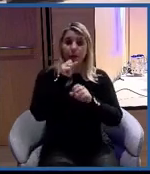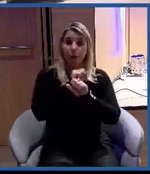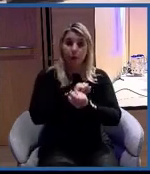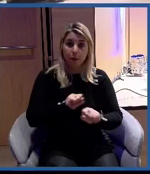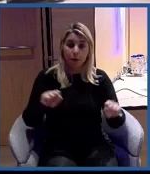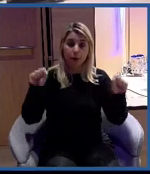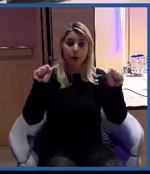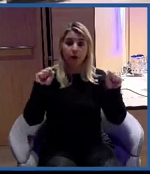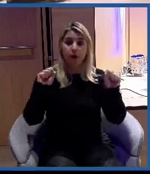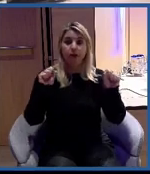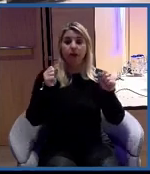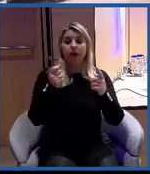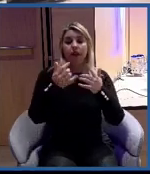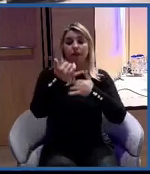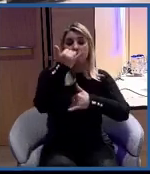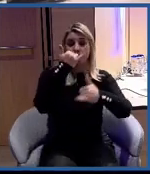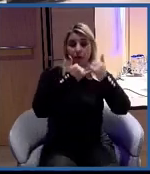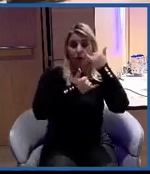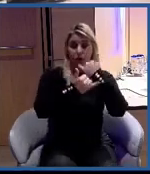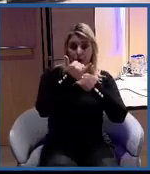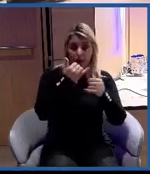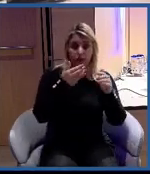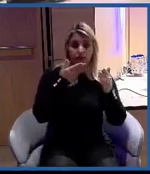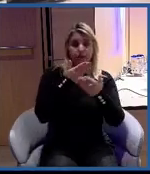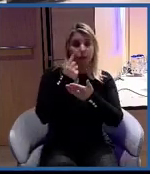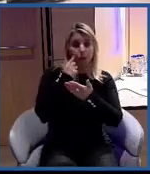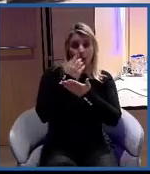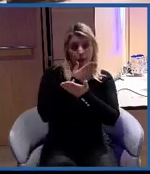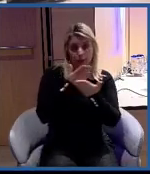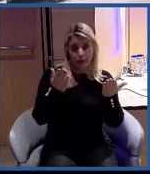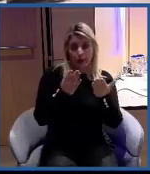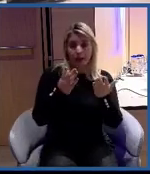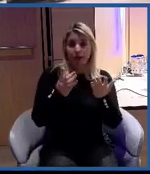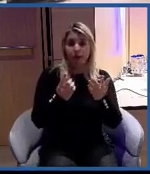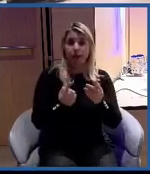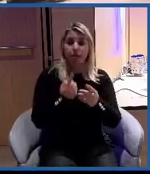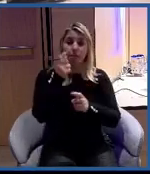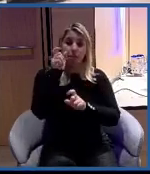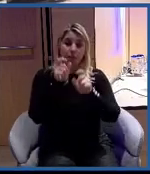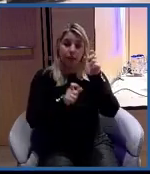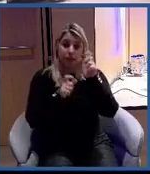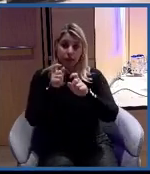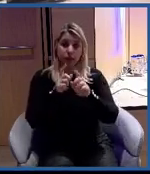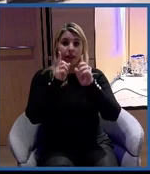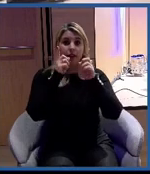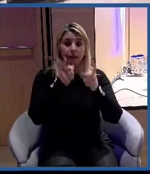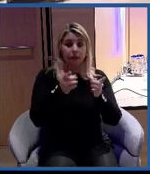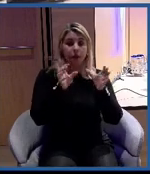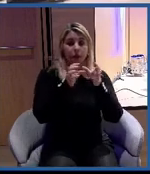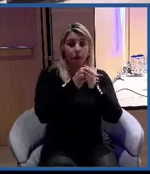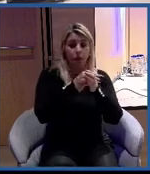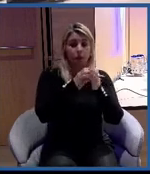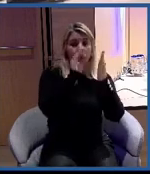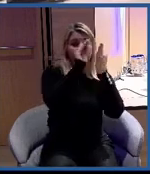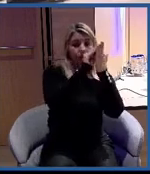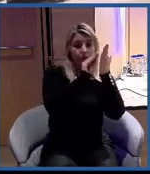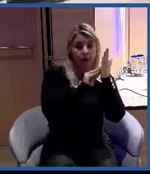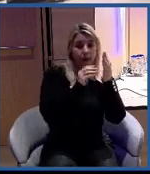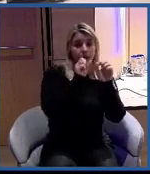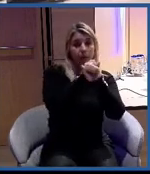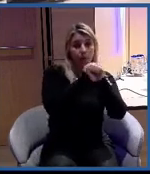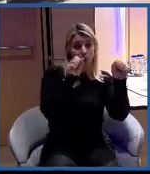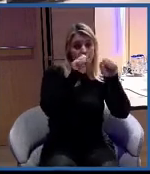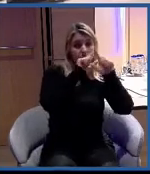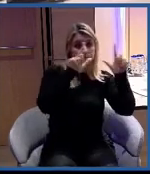disponibilizar la información por un lado a la ciudadanía Pero por otro lado a la comunidad de datos que pueda acceder a la información que